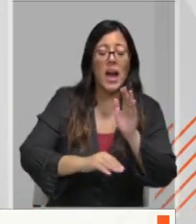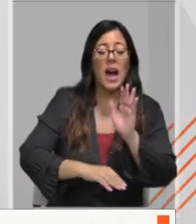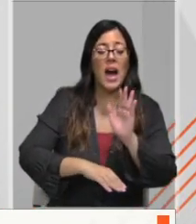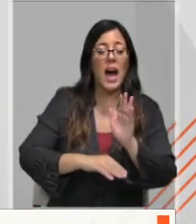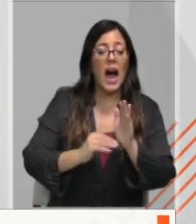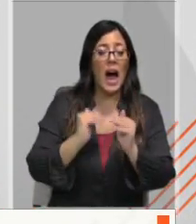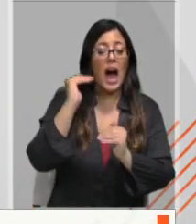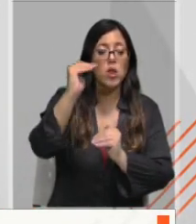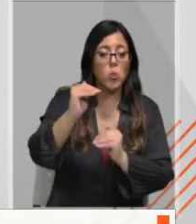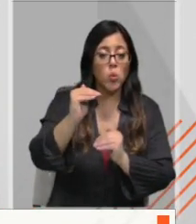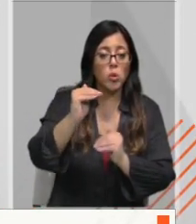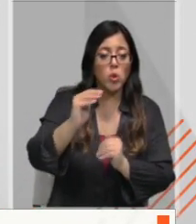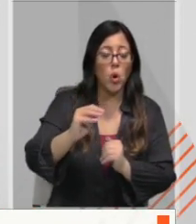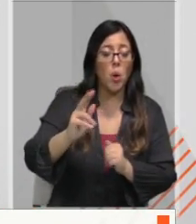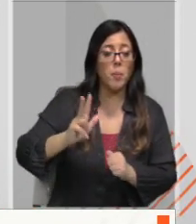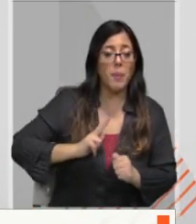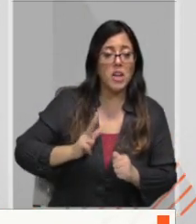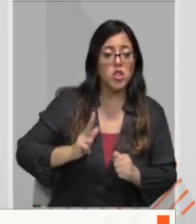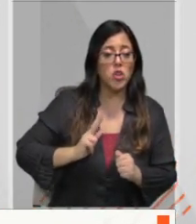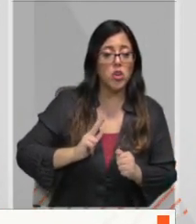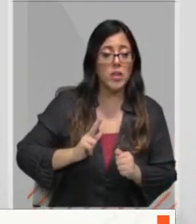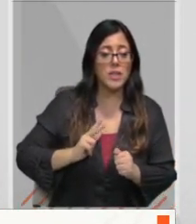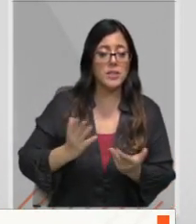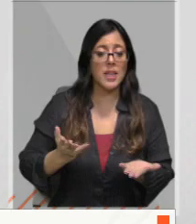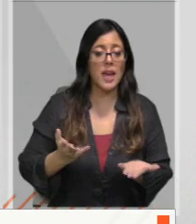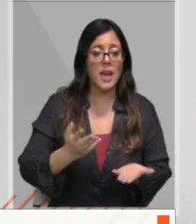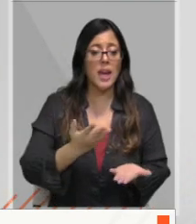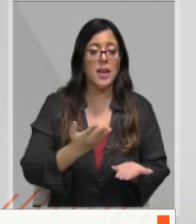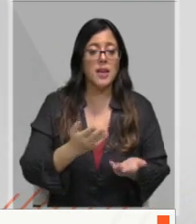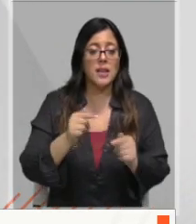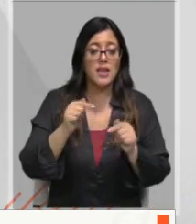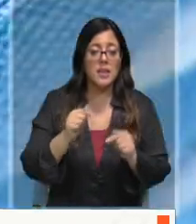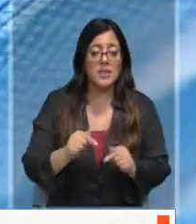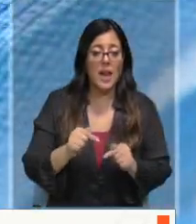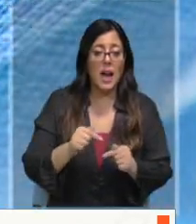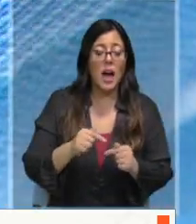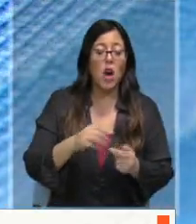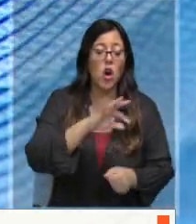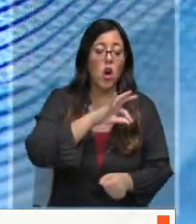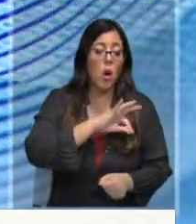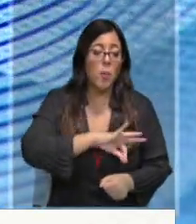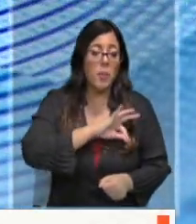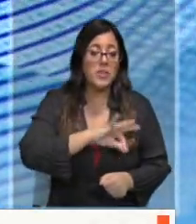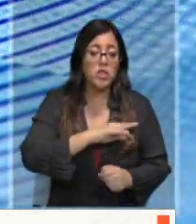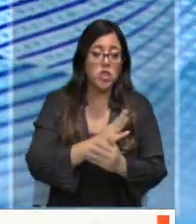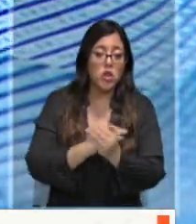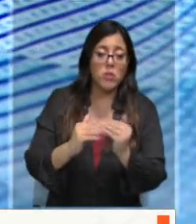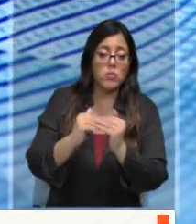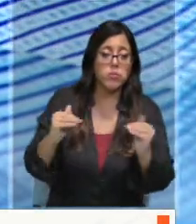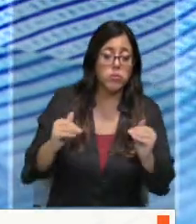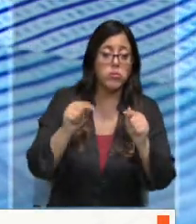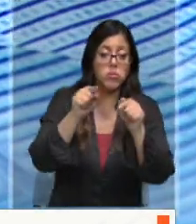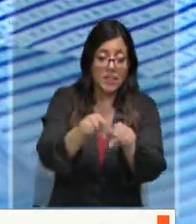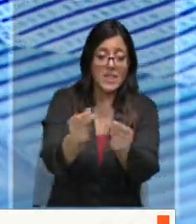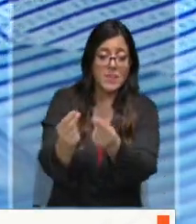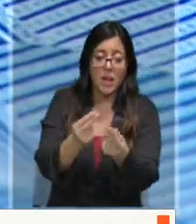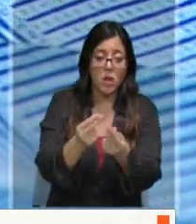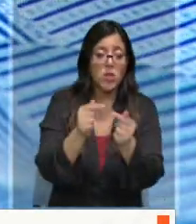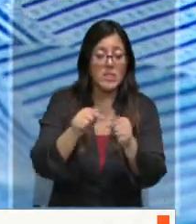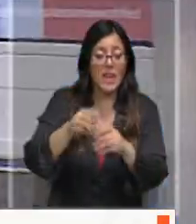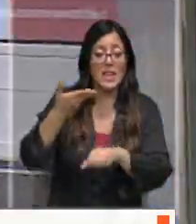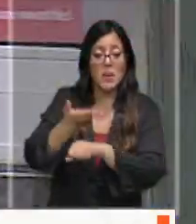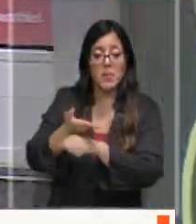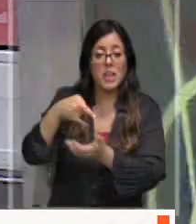base igual o menor a 201 mil pesos. Desde el Congreso piden al gobierno duplicar el monto actual, primero con